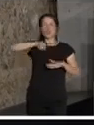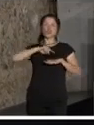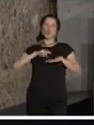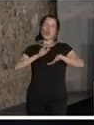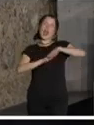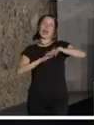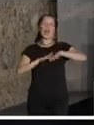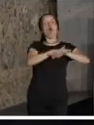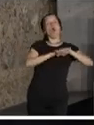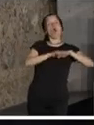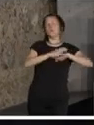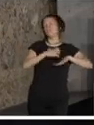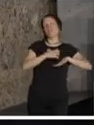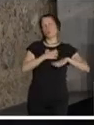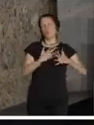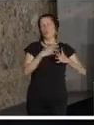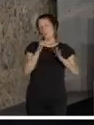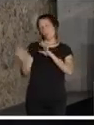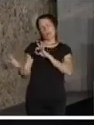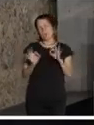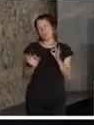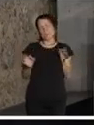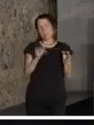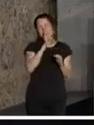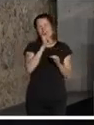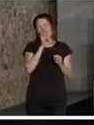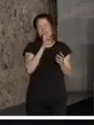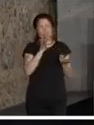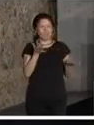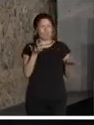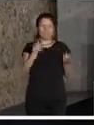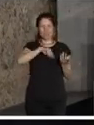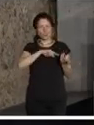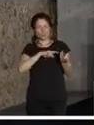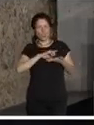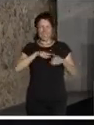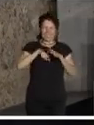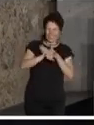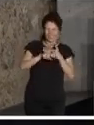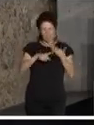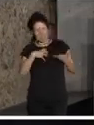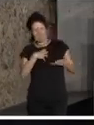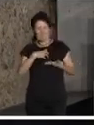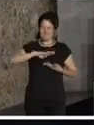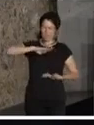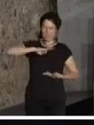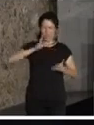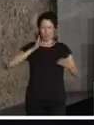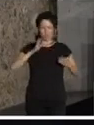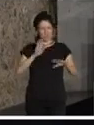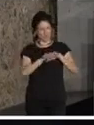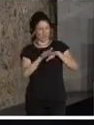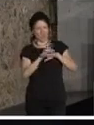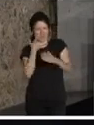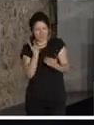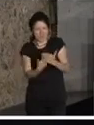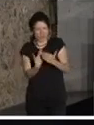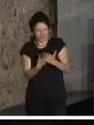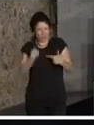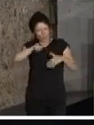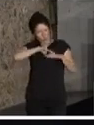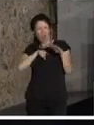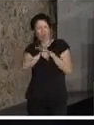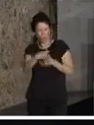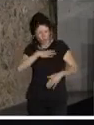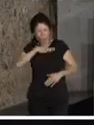de que no estábamos preparados para gobernar de que no éramos capaces de gestionar se ha demostrado que no solo somos capaces de gestionar